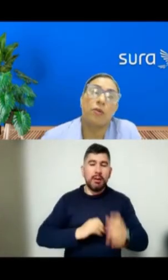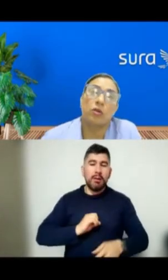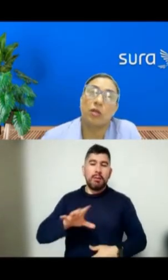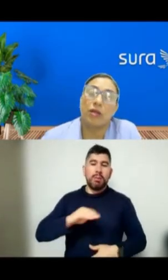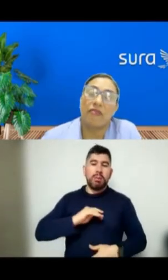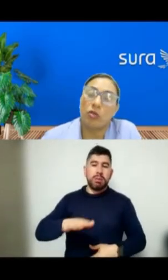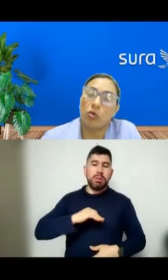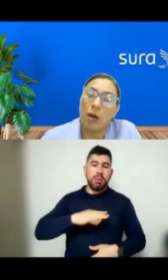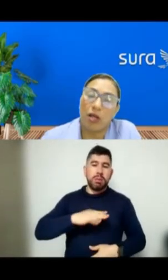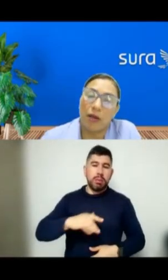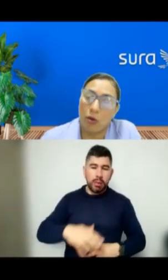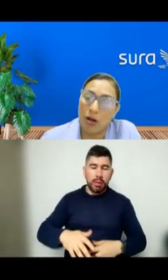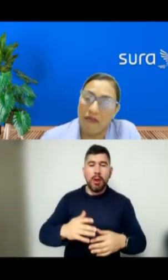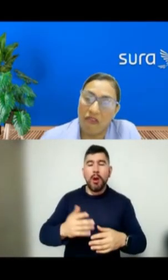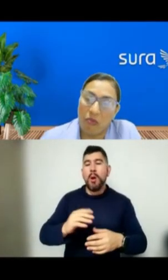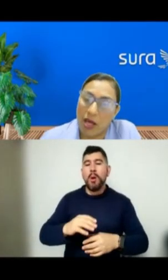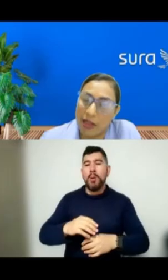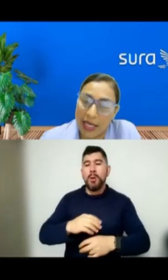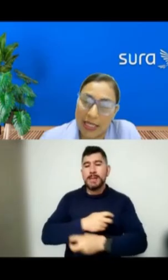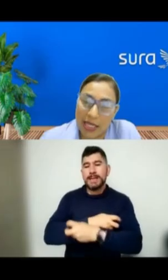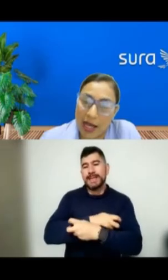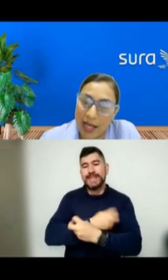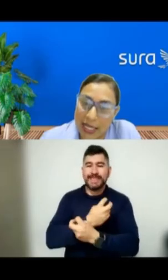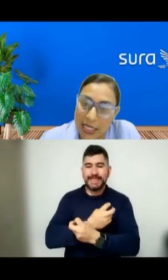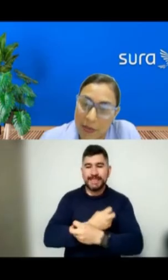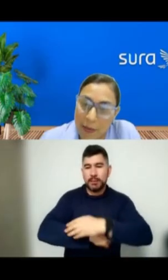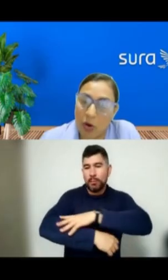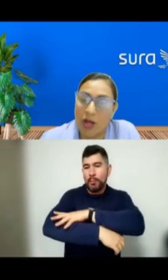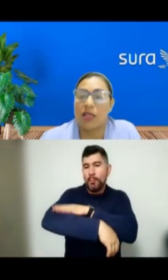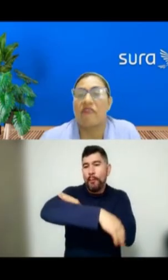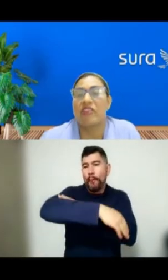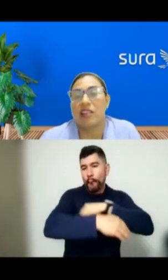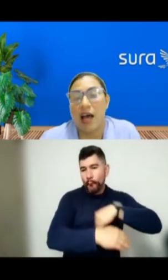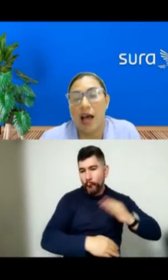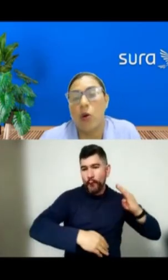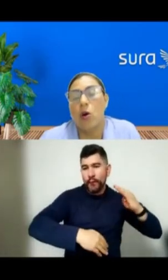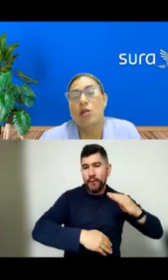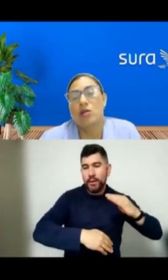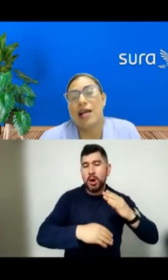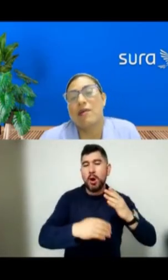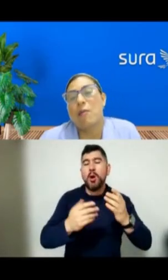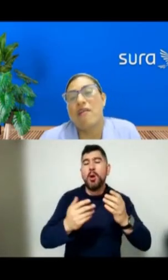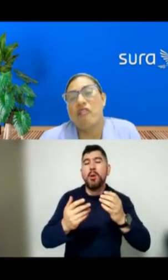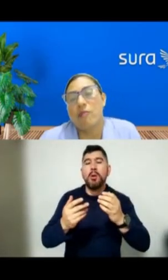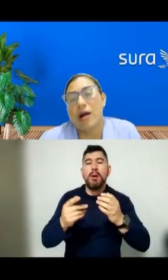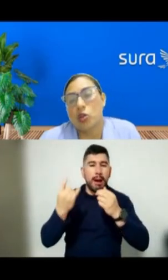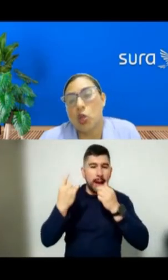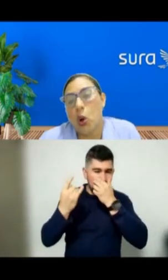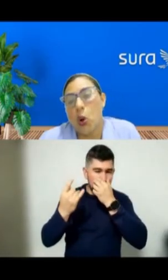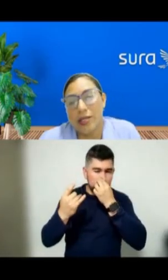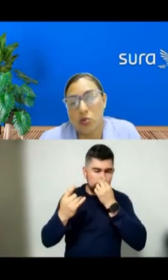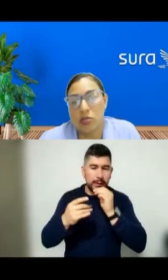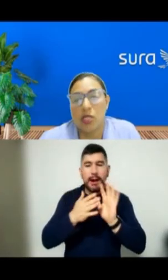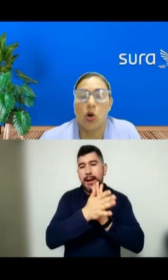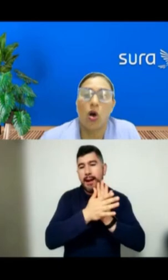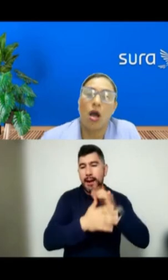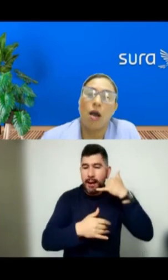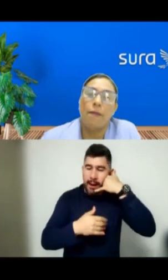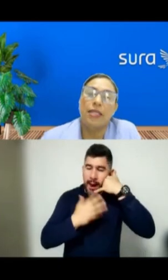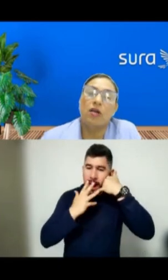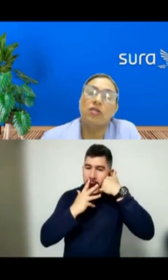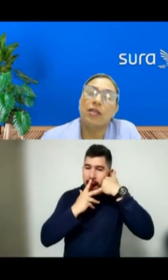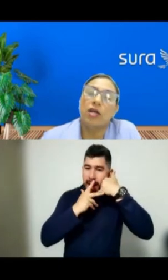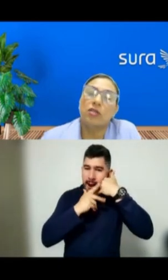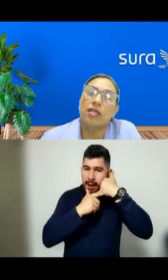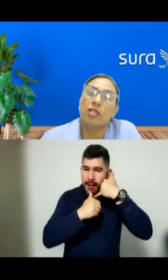exterior, o de pronto tiene una fractura porque vemos la deformidad en ese miembro que está afectado. O sea, aquí vamos a informar todo lo que